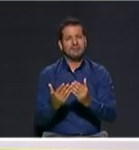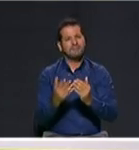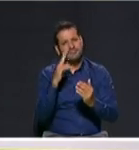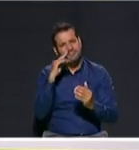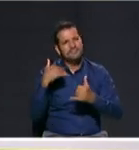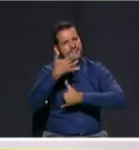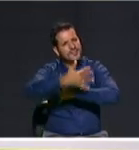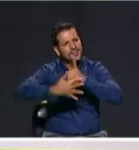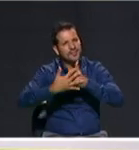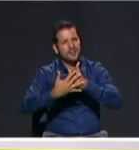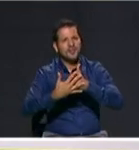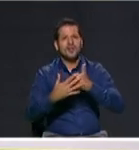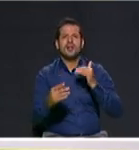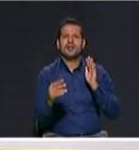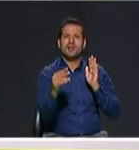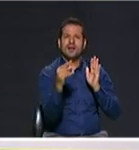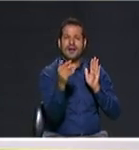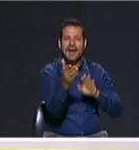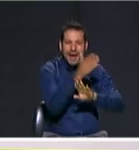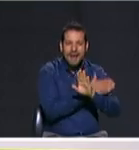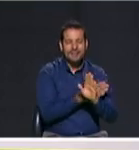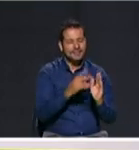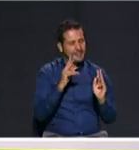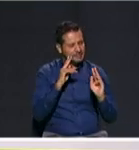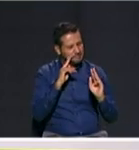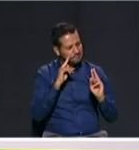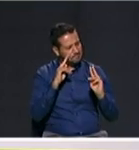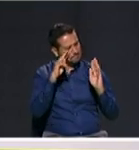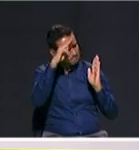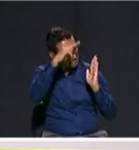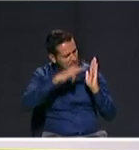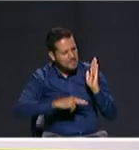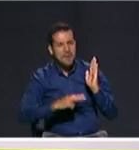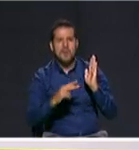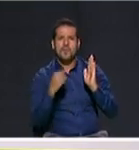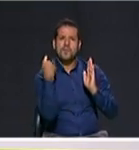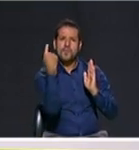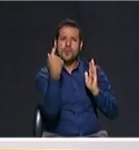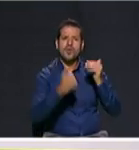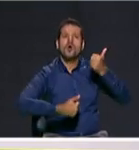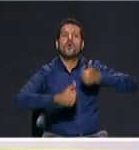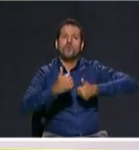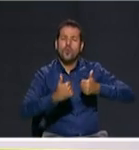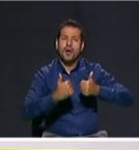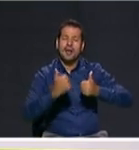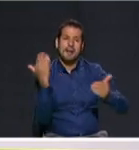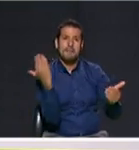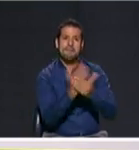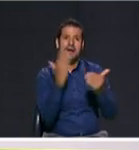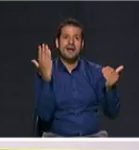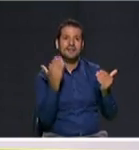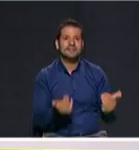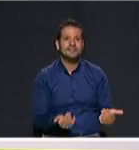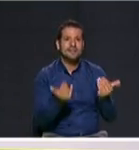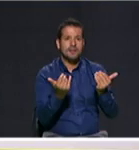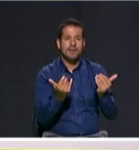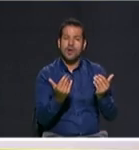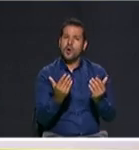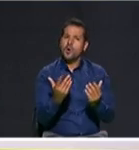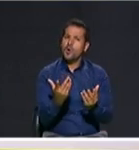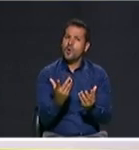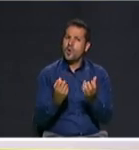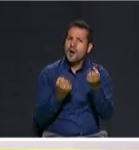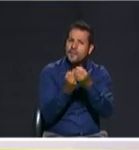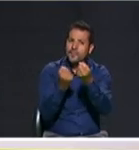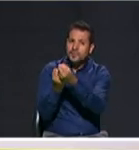políticamente hablando como lo hemos venido revisando con buena parte de los candidatos que tanto le puede llegar a afectar o por el contrario beneficiar el hecho de usted